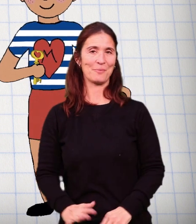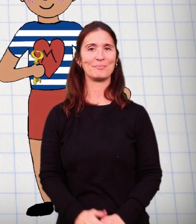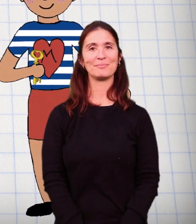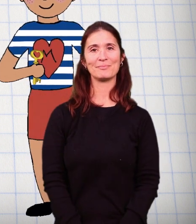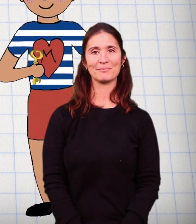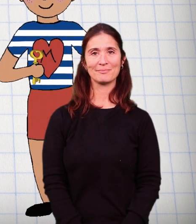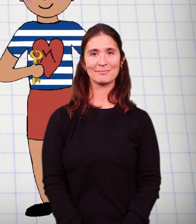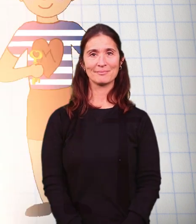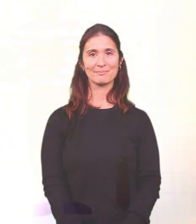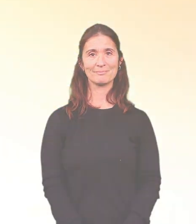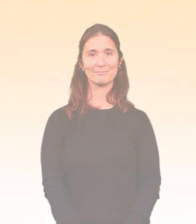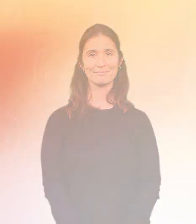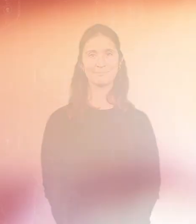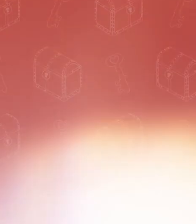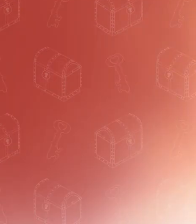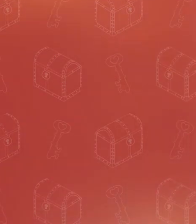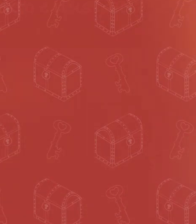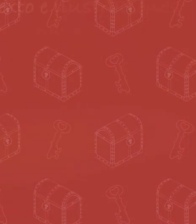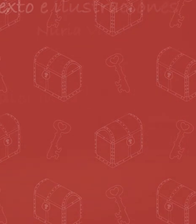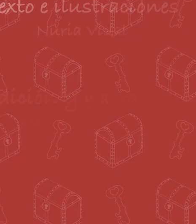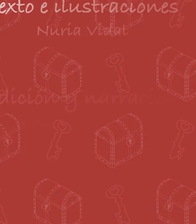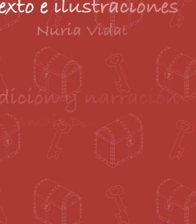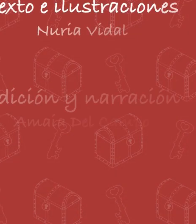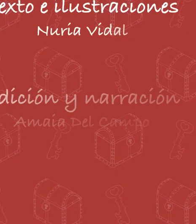¡Gracias! ¡Gracias!